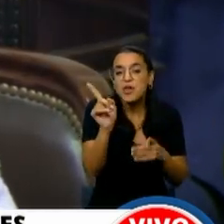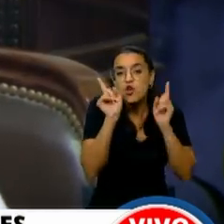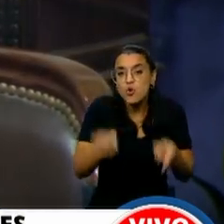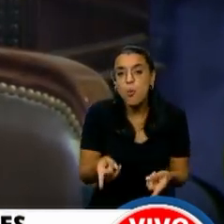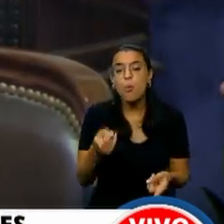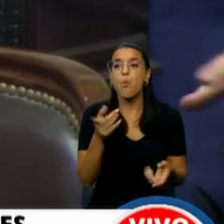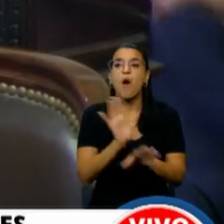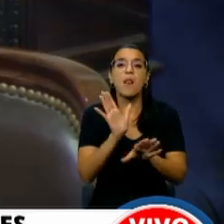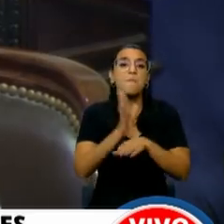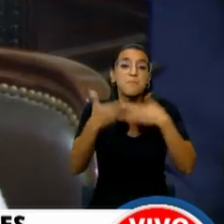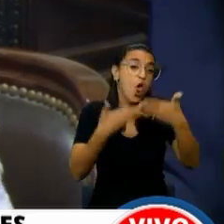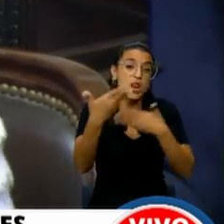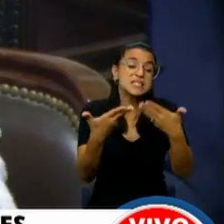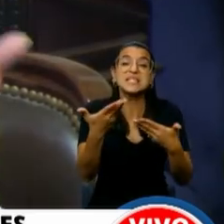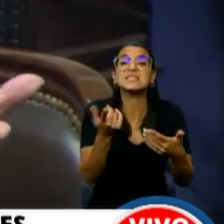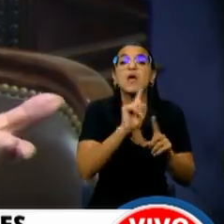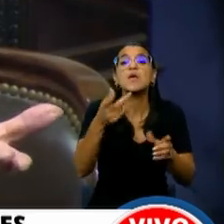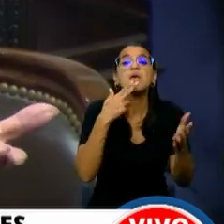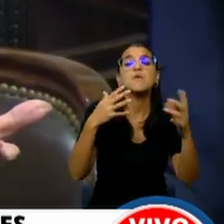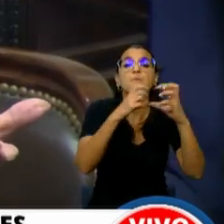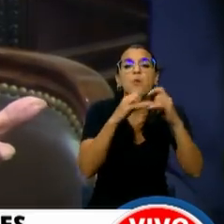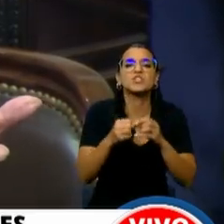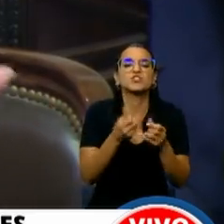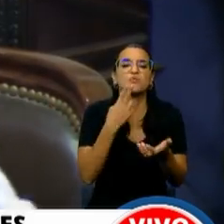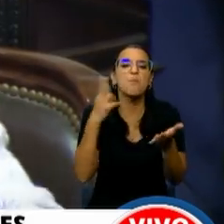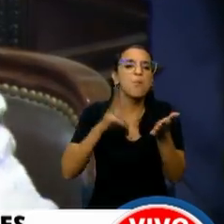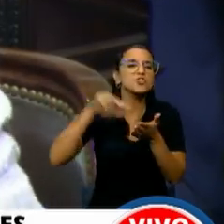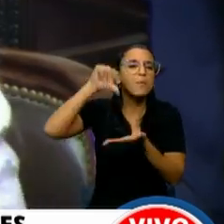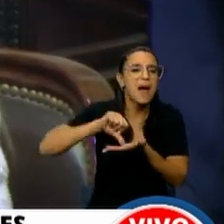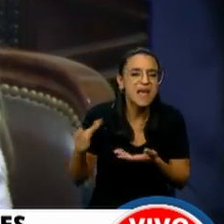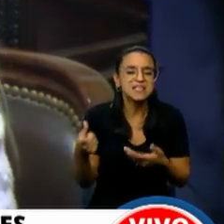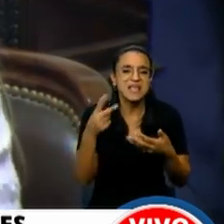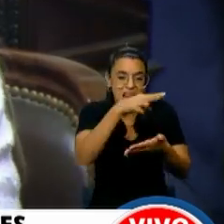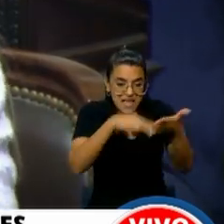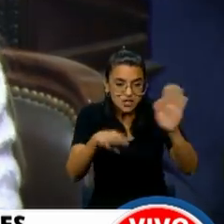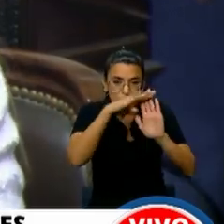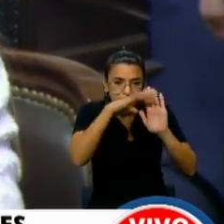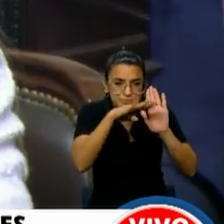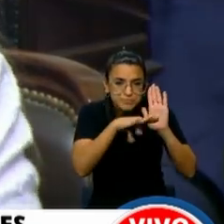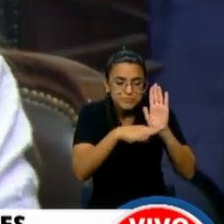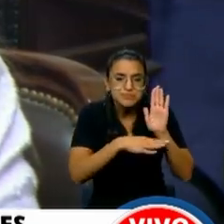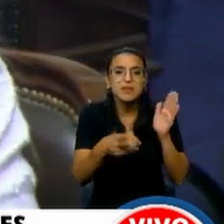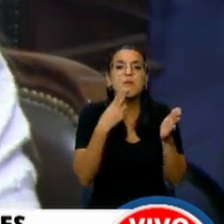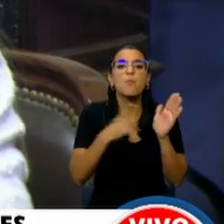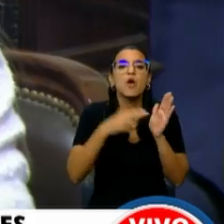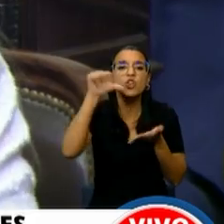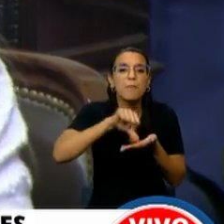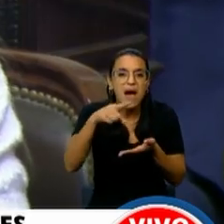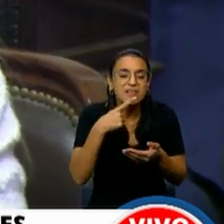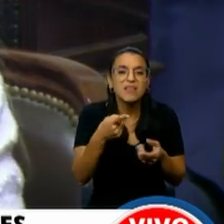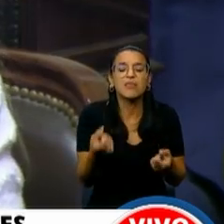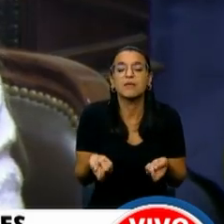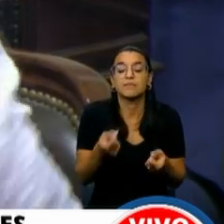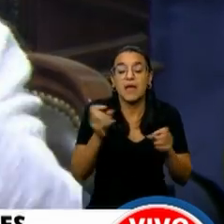a poder vestir de progresistas discutiendo el impuesto país leyendo los argumentos del impuesto es lo que